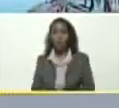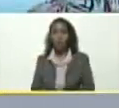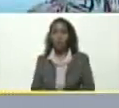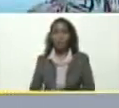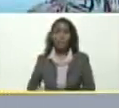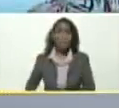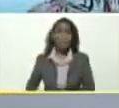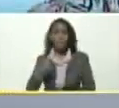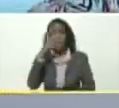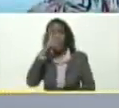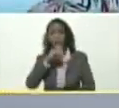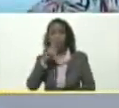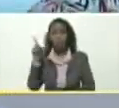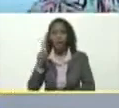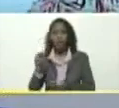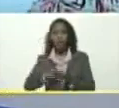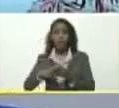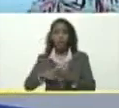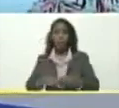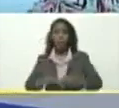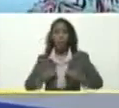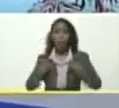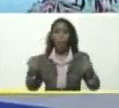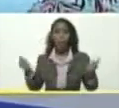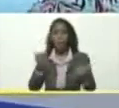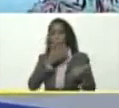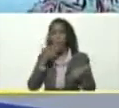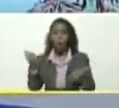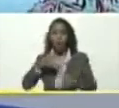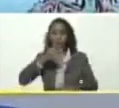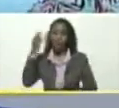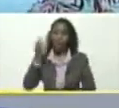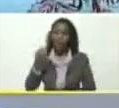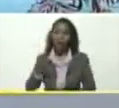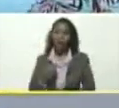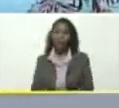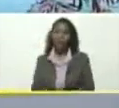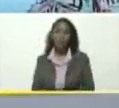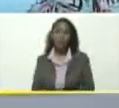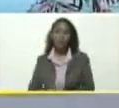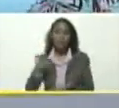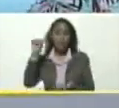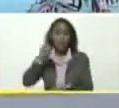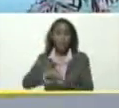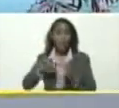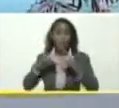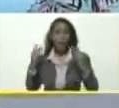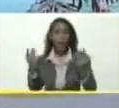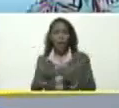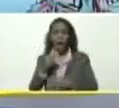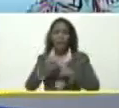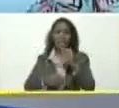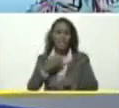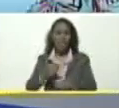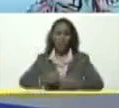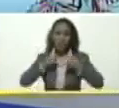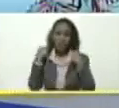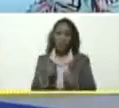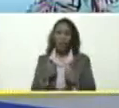Primer año de recuperación y mejoría real. Y en medio de la pandemia, haciendo de tripas